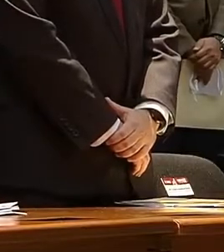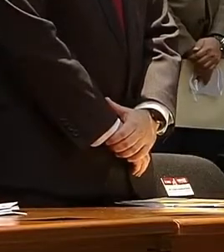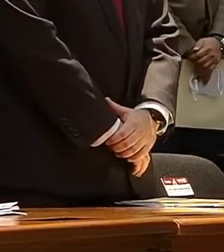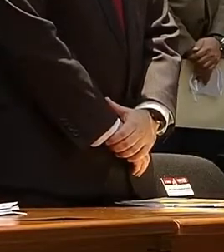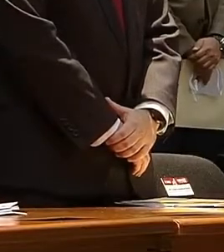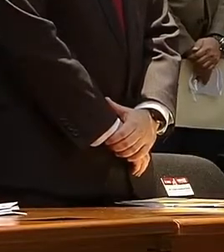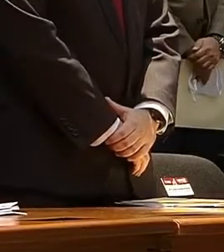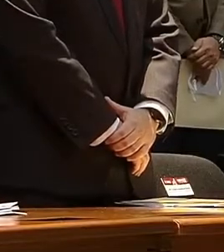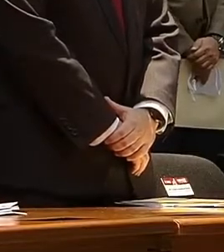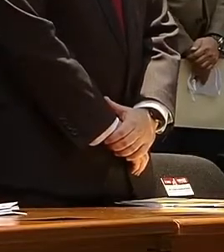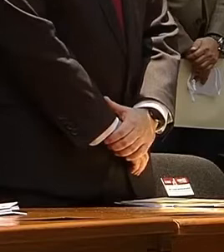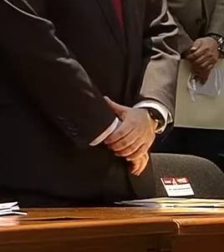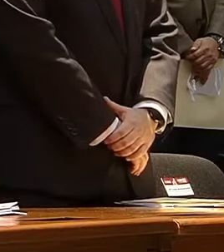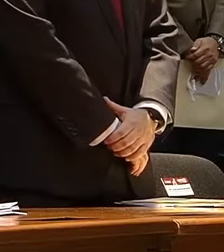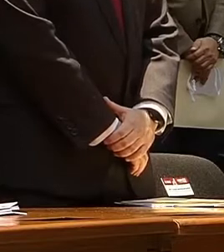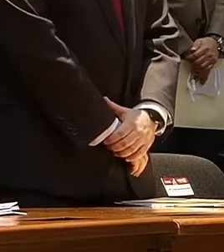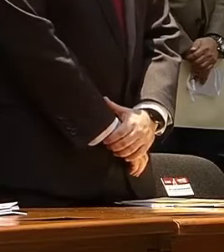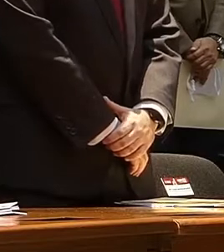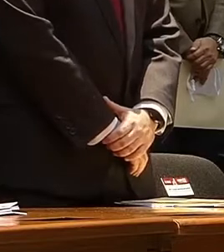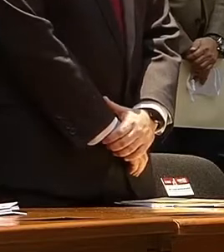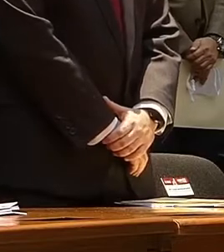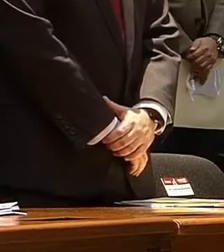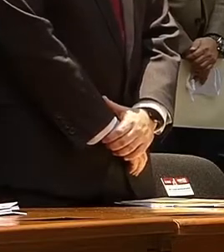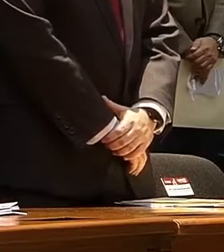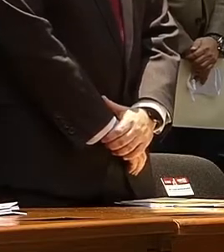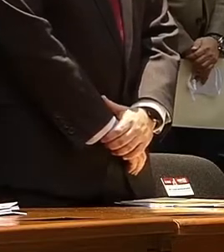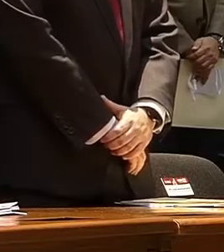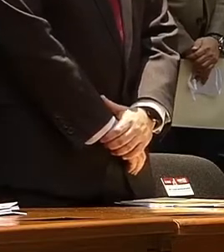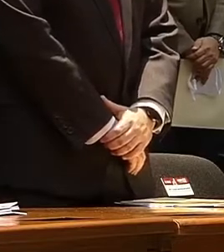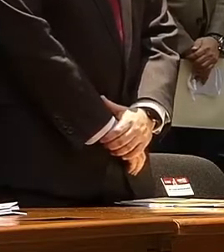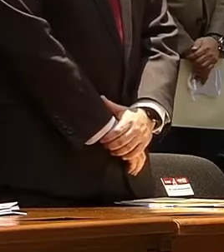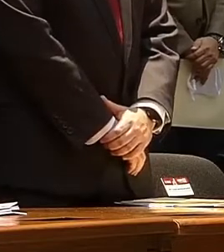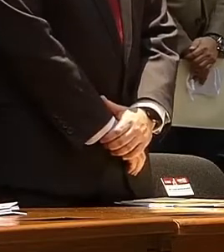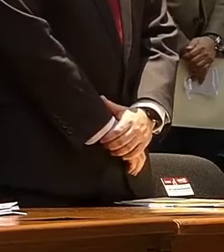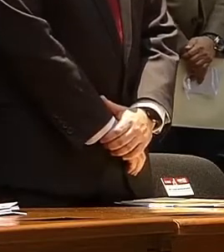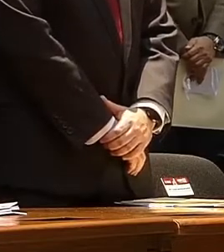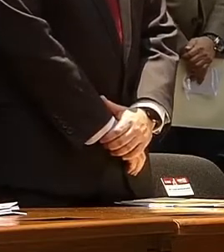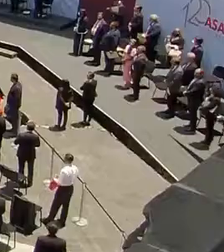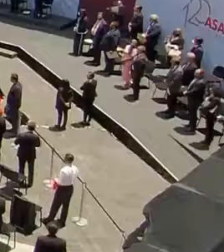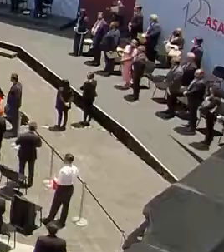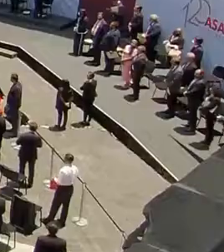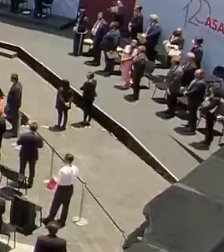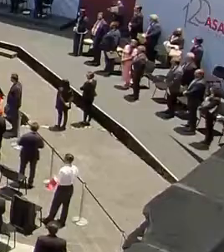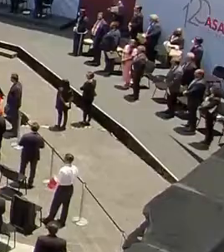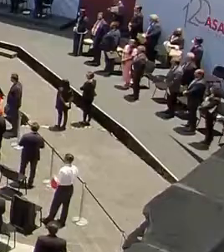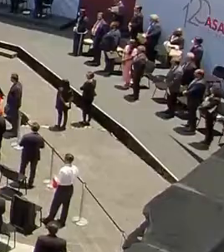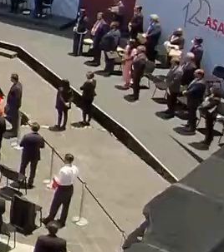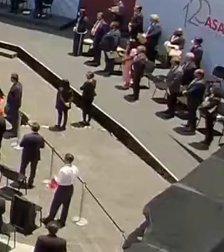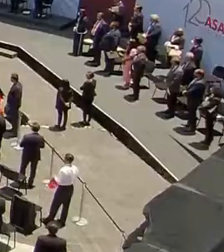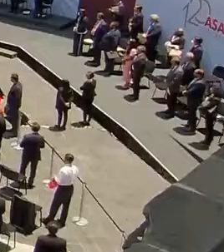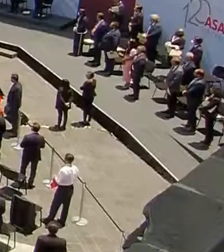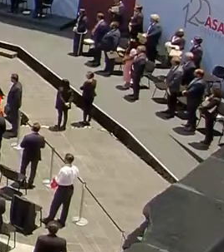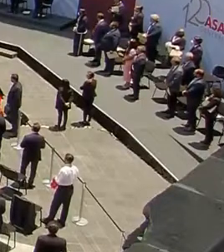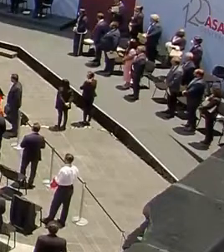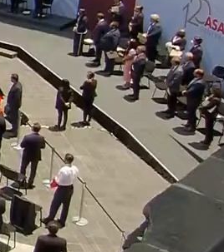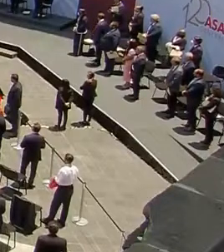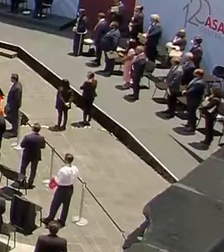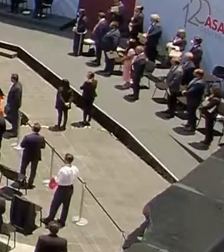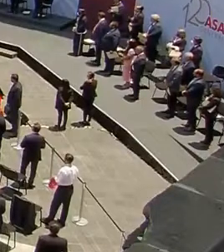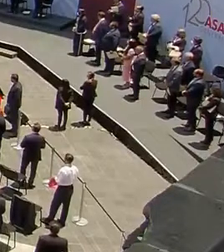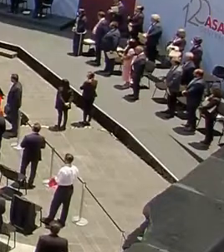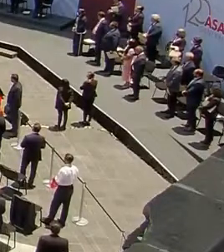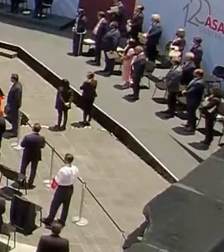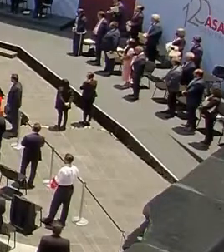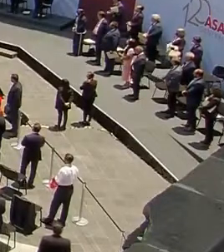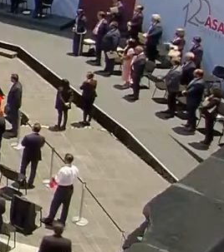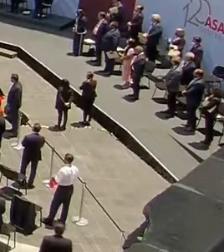presentes, especialmente a aquellos que les tocó la tribuna de sol, aunque como podemos ver ya también nos tocó a nosotros la tribuna de